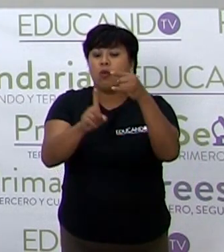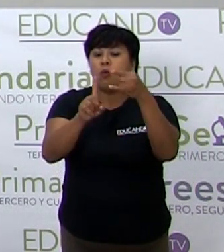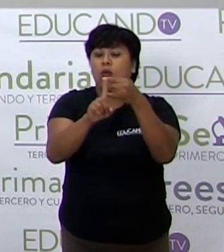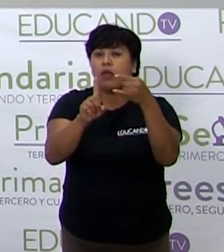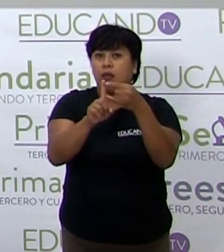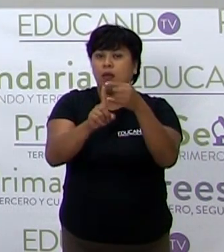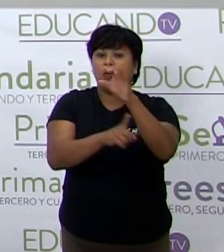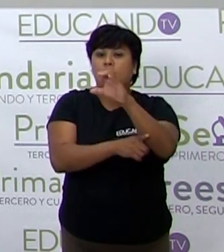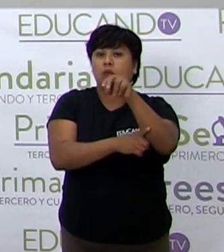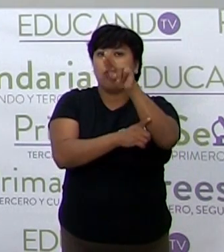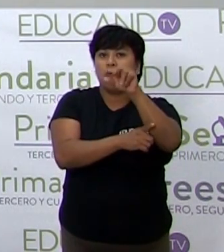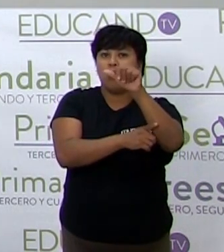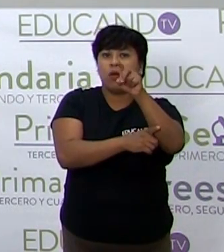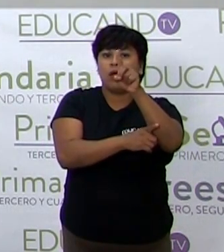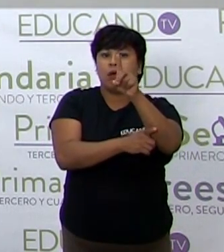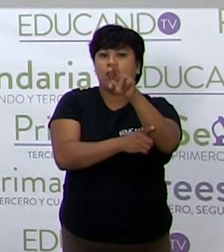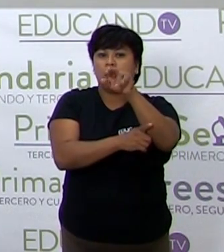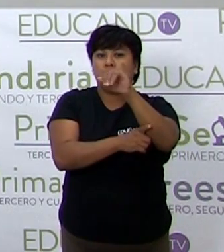cuadriláteros.